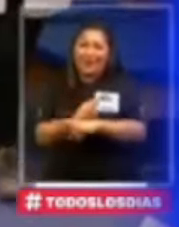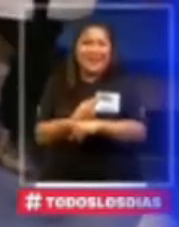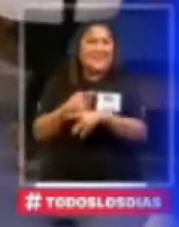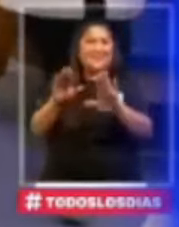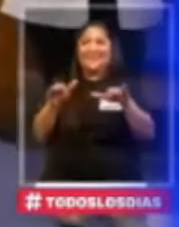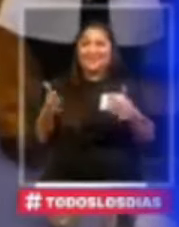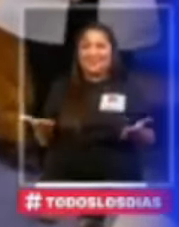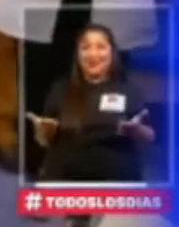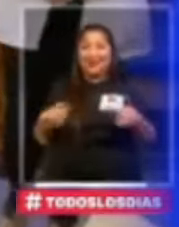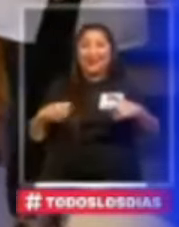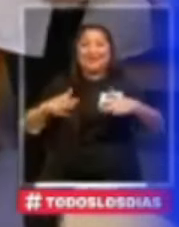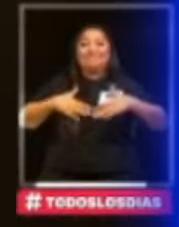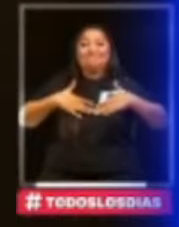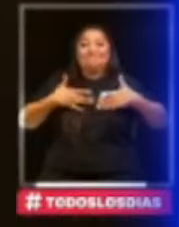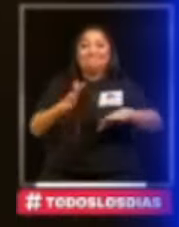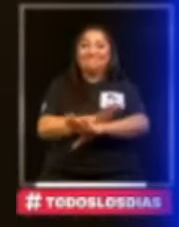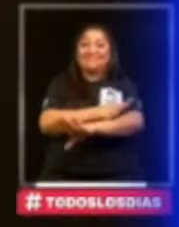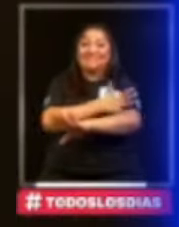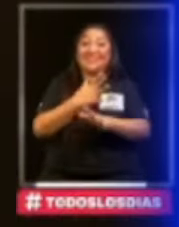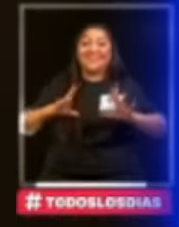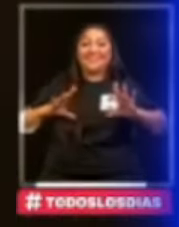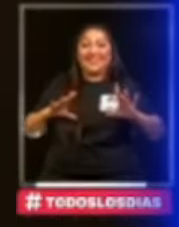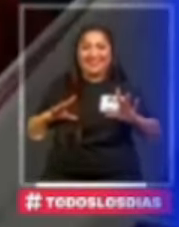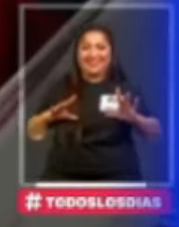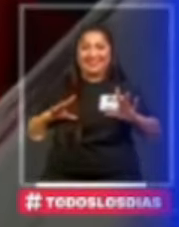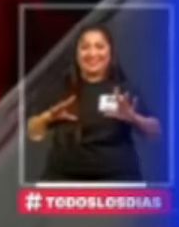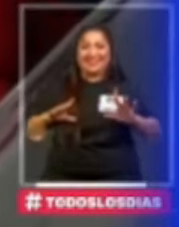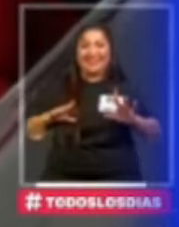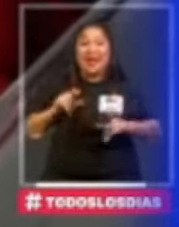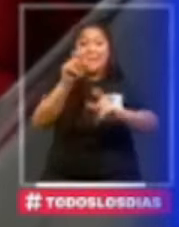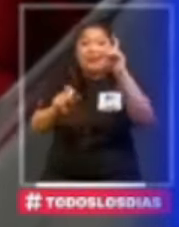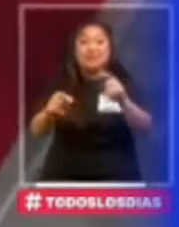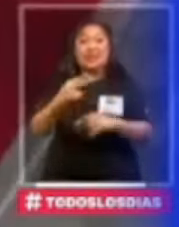y me siento feliz. El chileno no sabe lo que tiene.